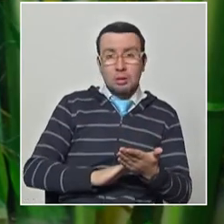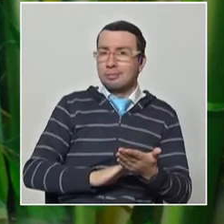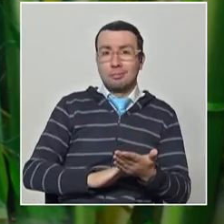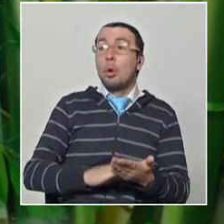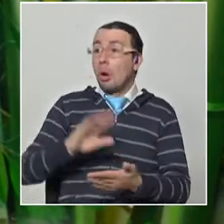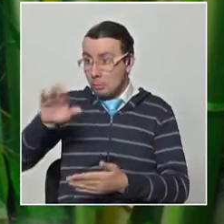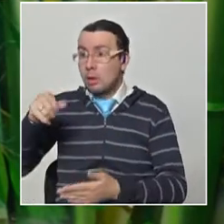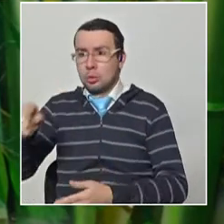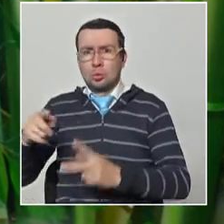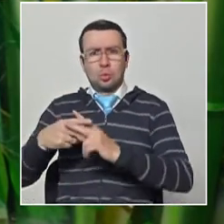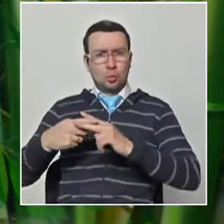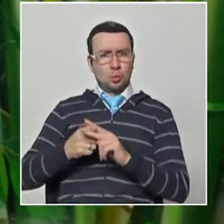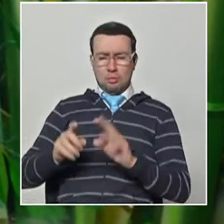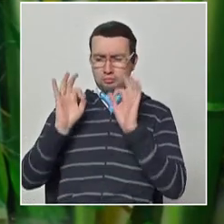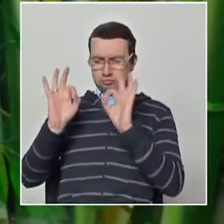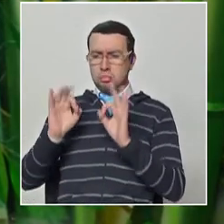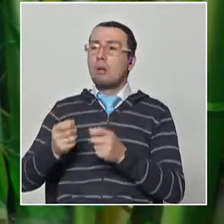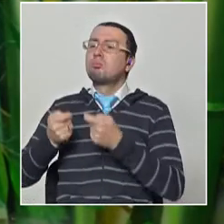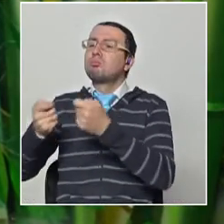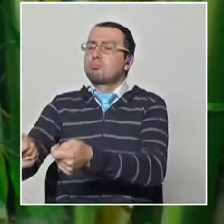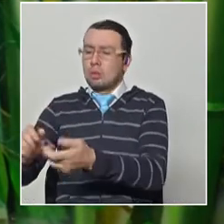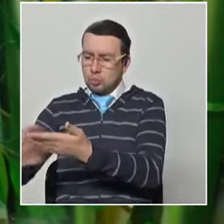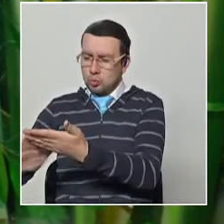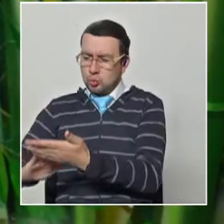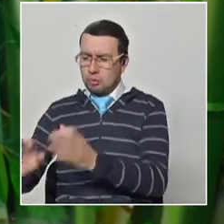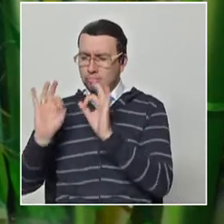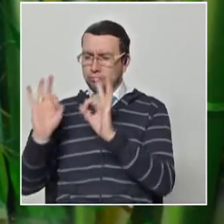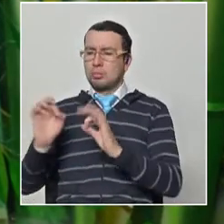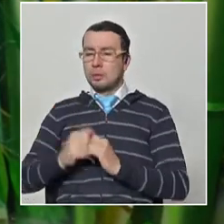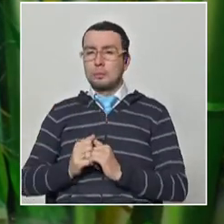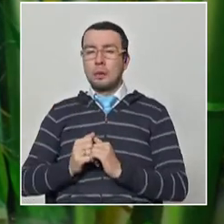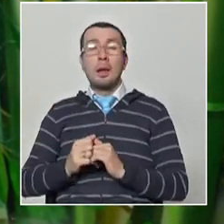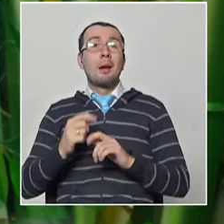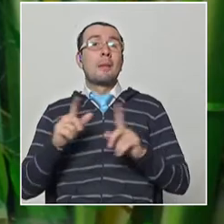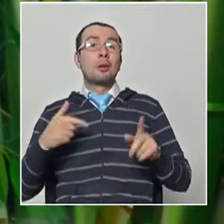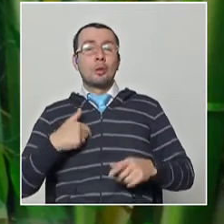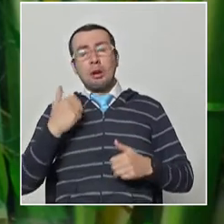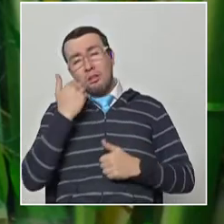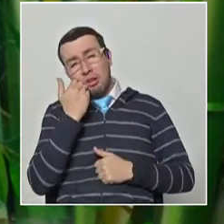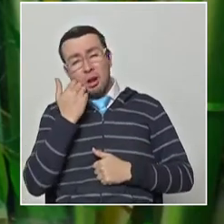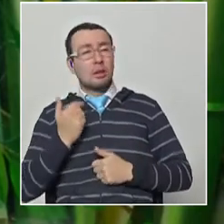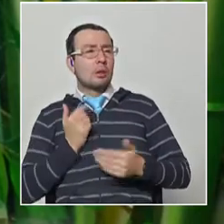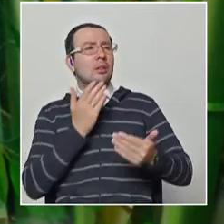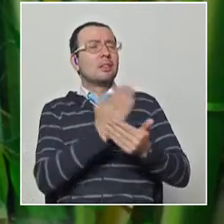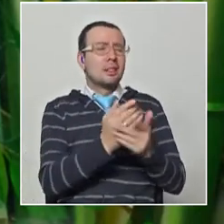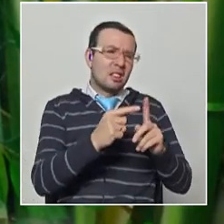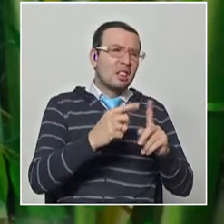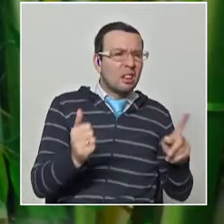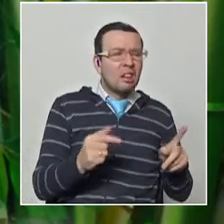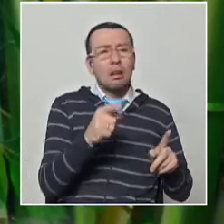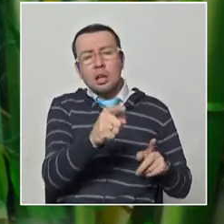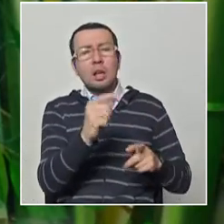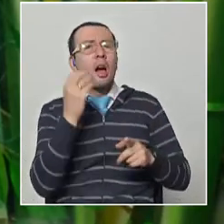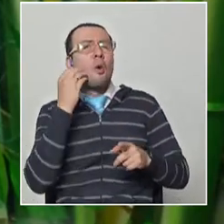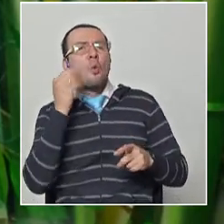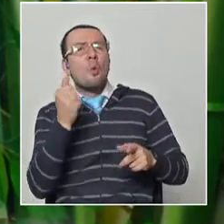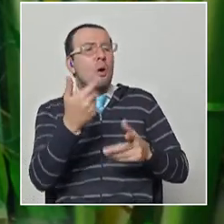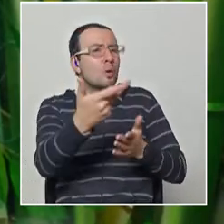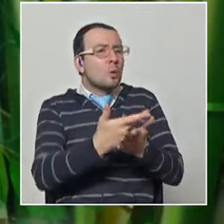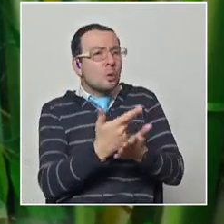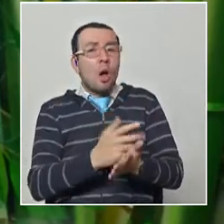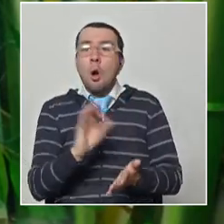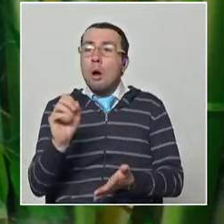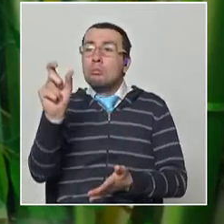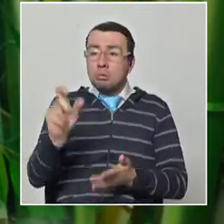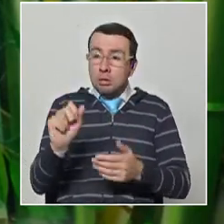pero yo me paro yo me enfermo y mi pan de la tía las pastillas de el nochero lo que me diga la abuelita el que me la